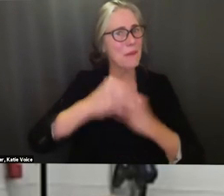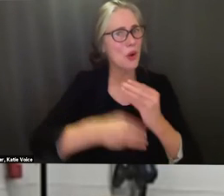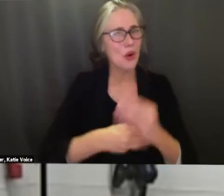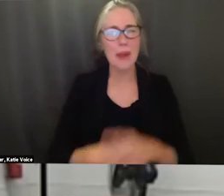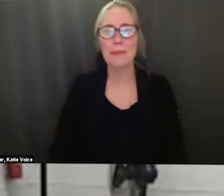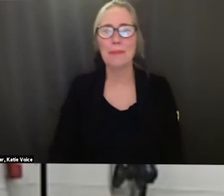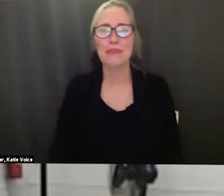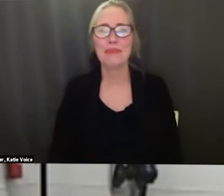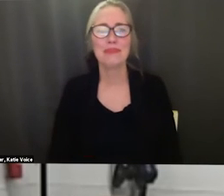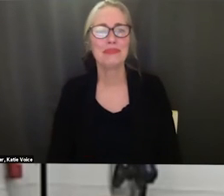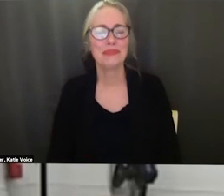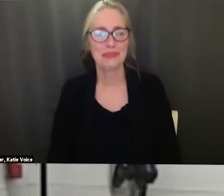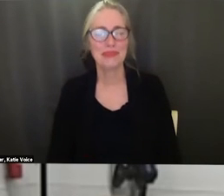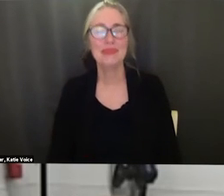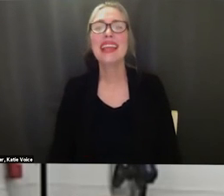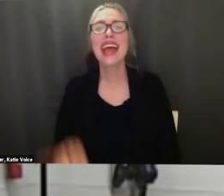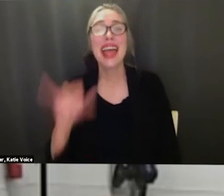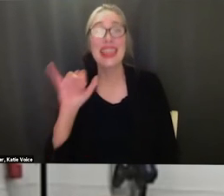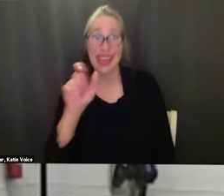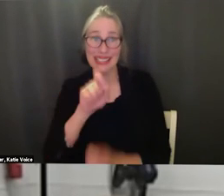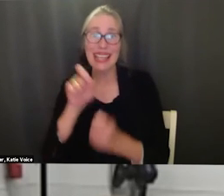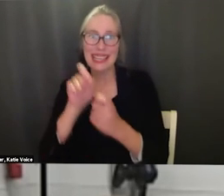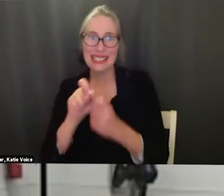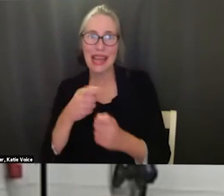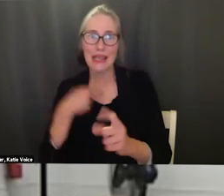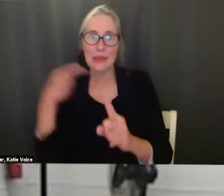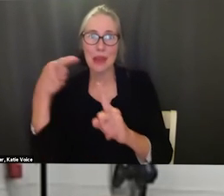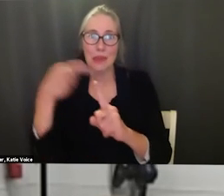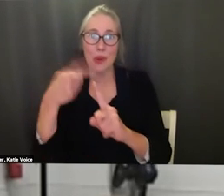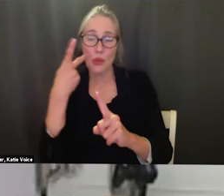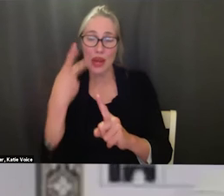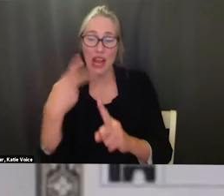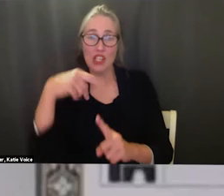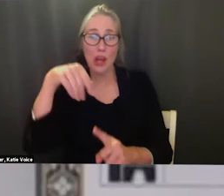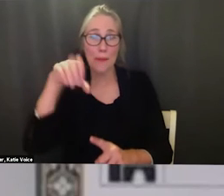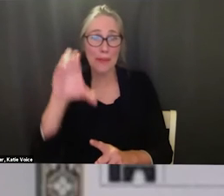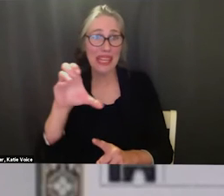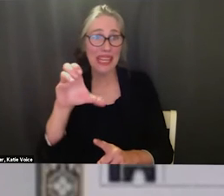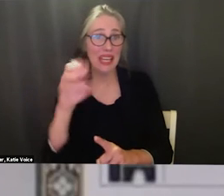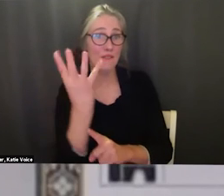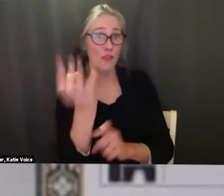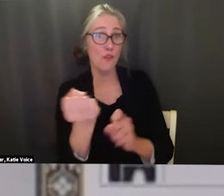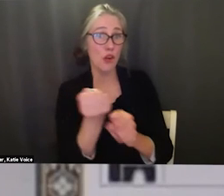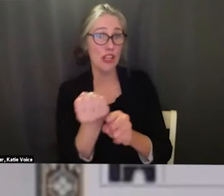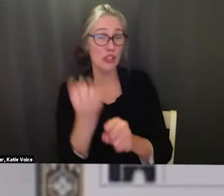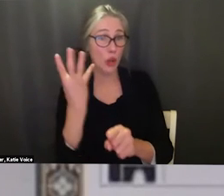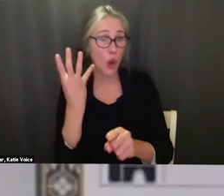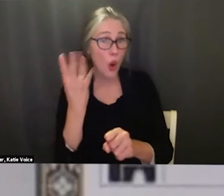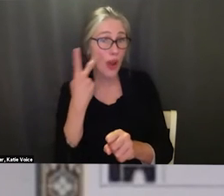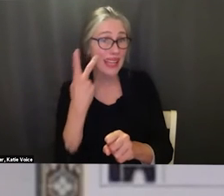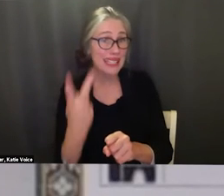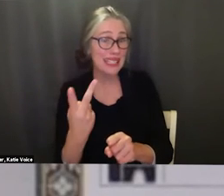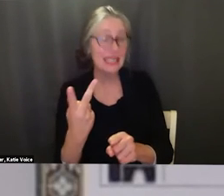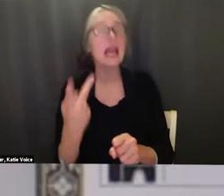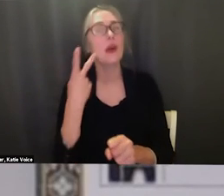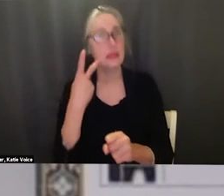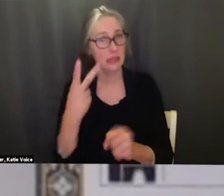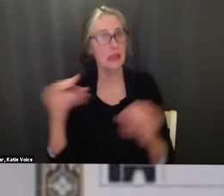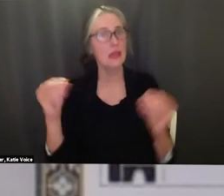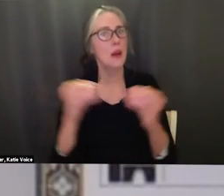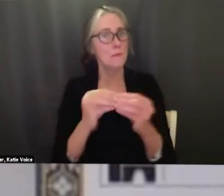iba a mencionar, porque estoy mirando aquí lo de PIC y sí, ciertamente entiendo el apoyo de